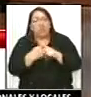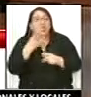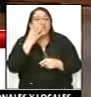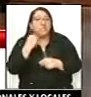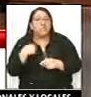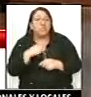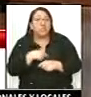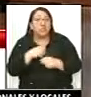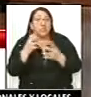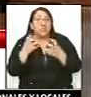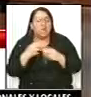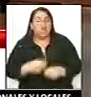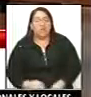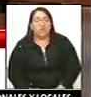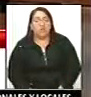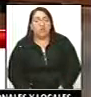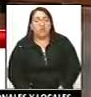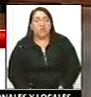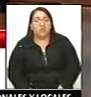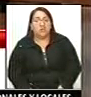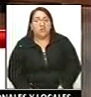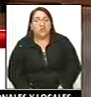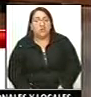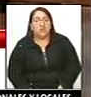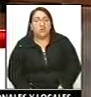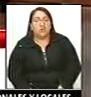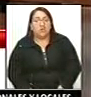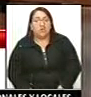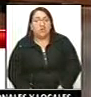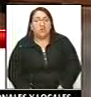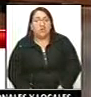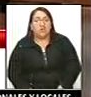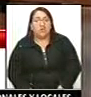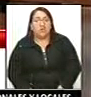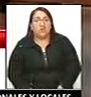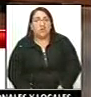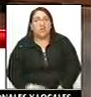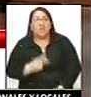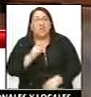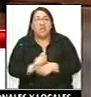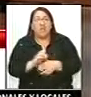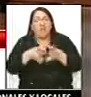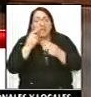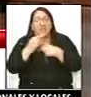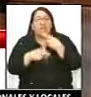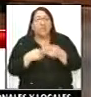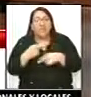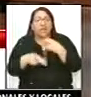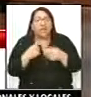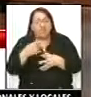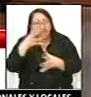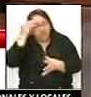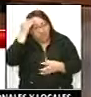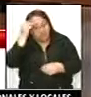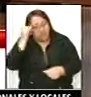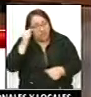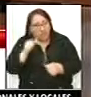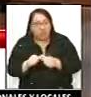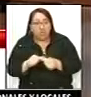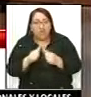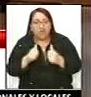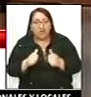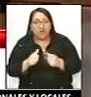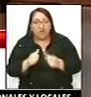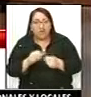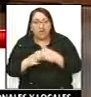nosotros pretendemos que los alumnos sigan aprendiendo por repetición y memoria, ¿no? Tenemos que hay que ayudarles a